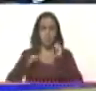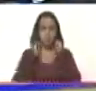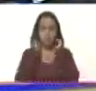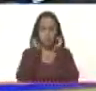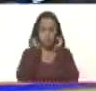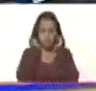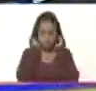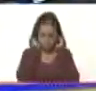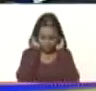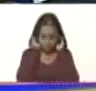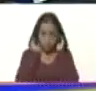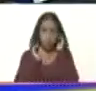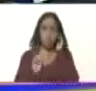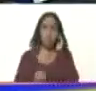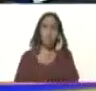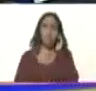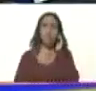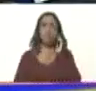Miren este dato.